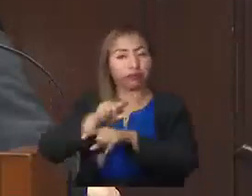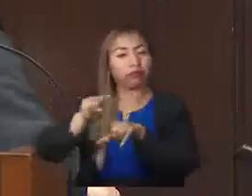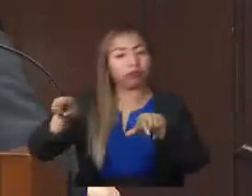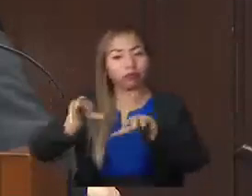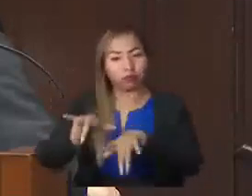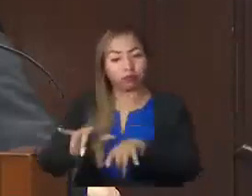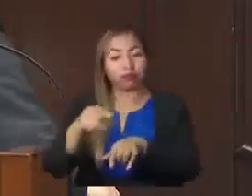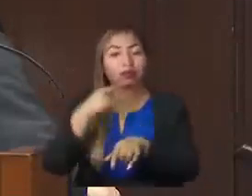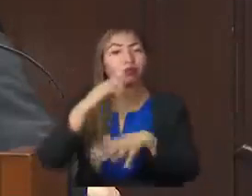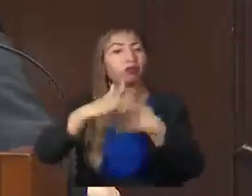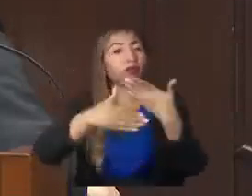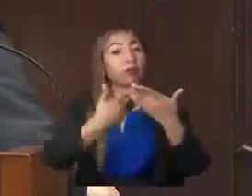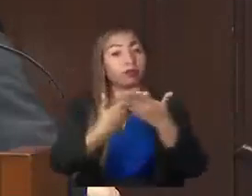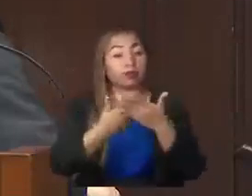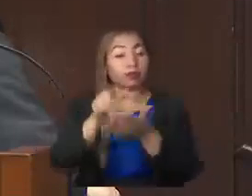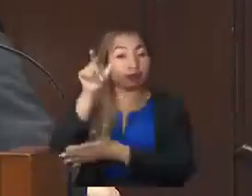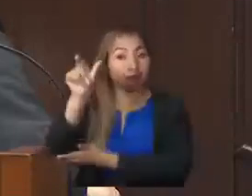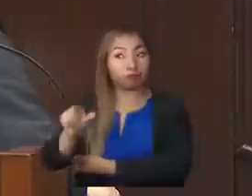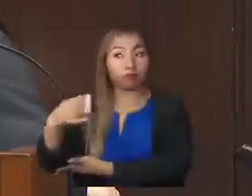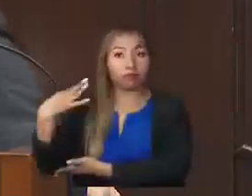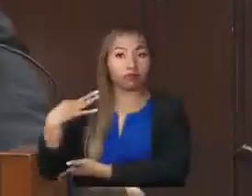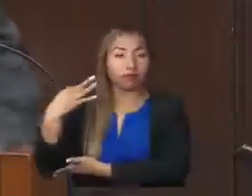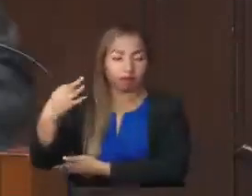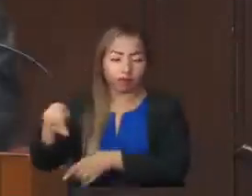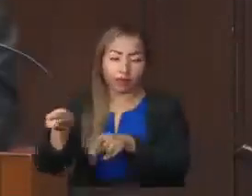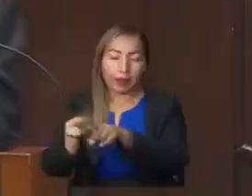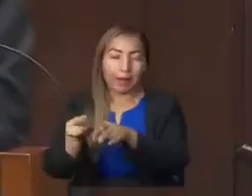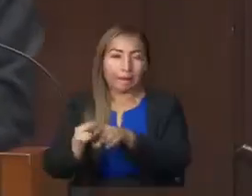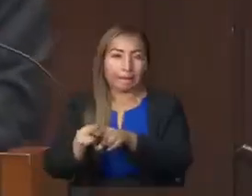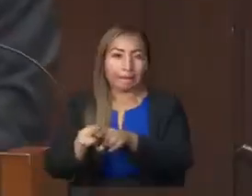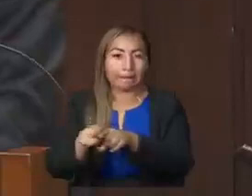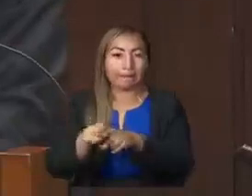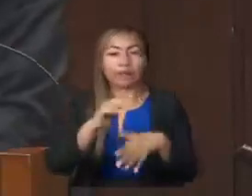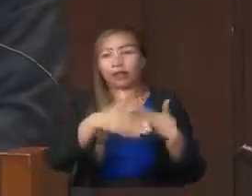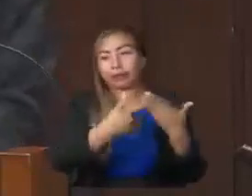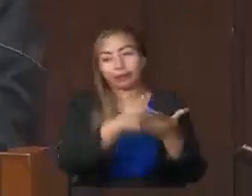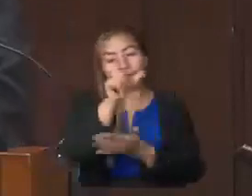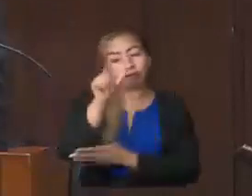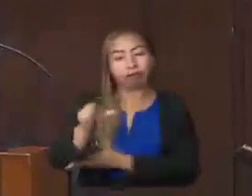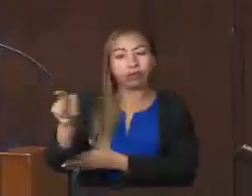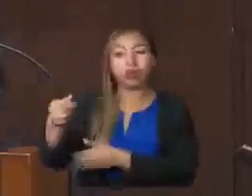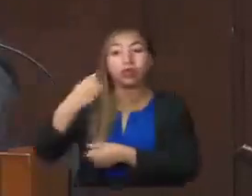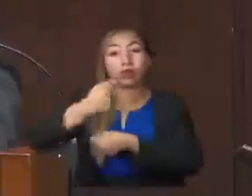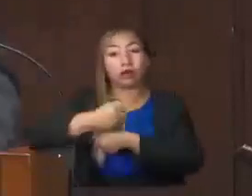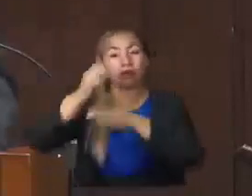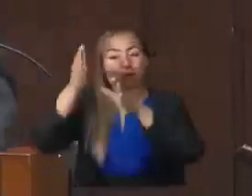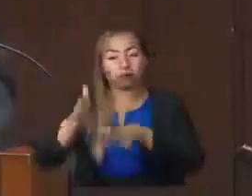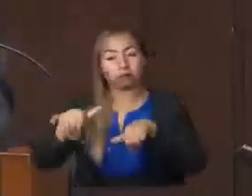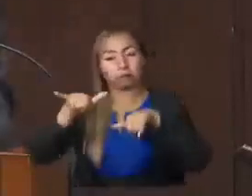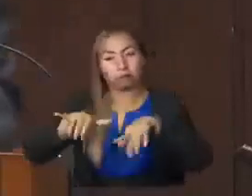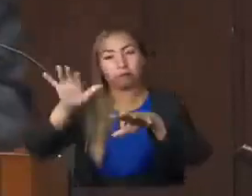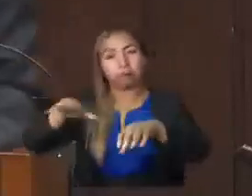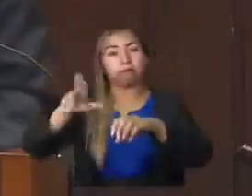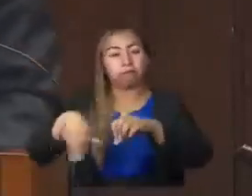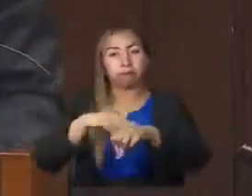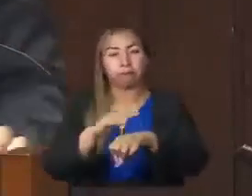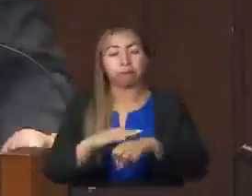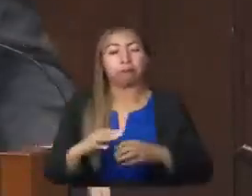invitados especiales, miembros de la prensa, funcionariado de la Asamblea, señoras y señores.